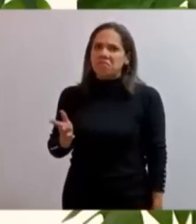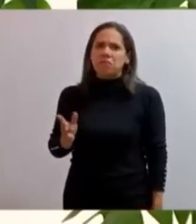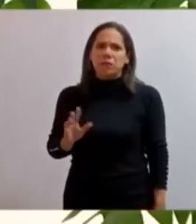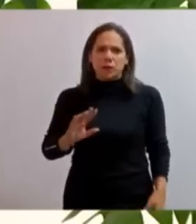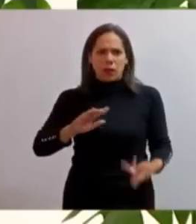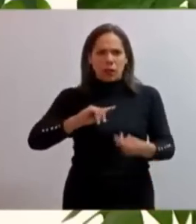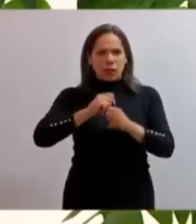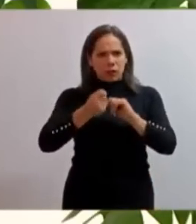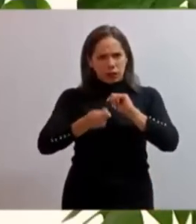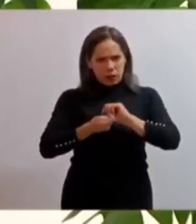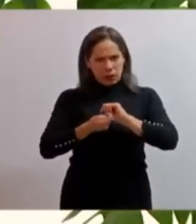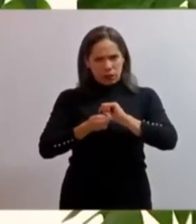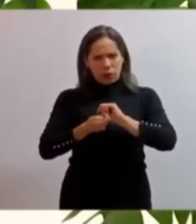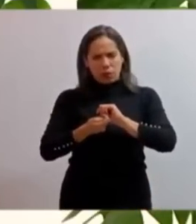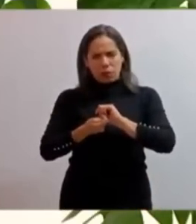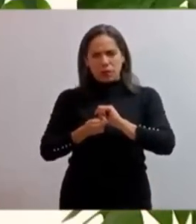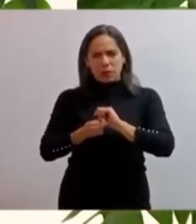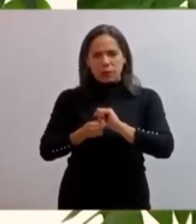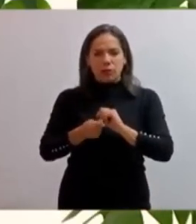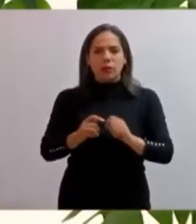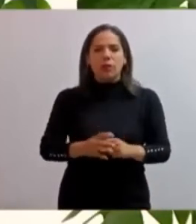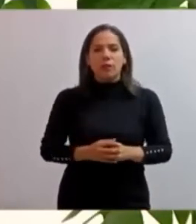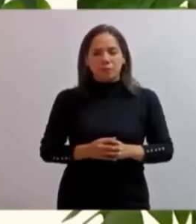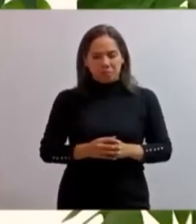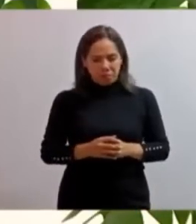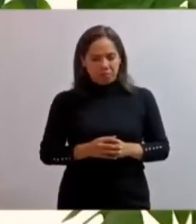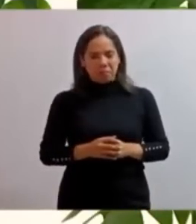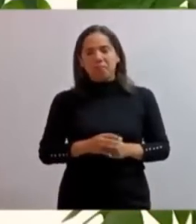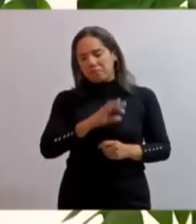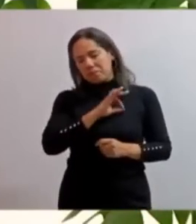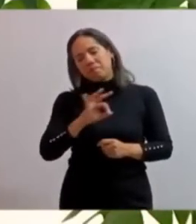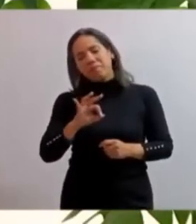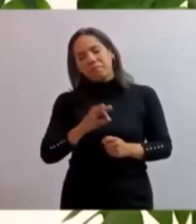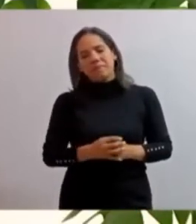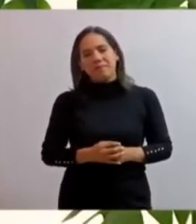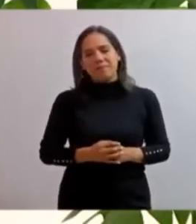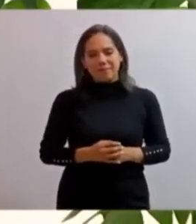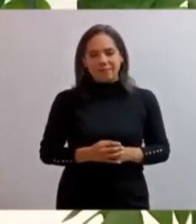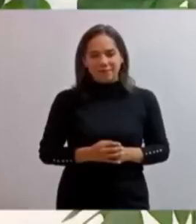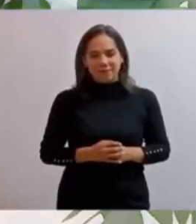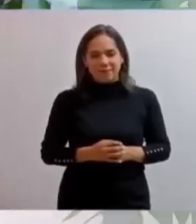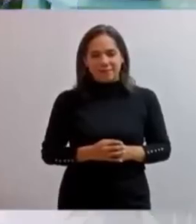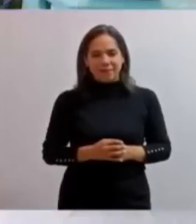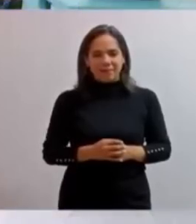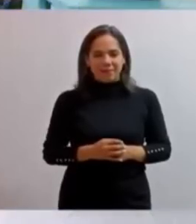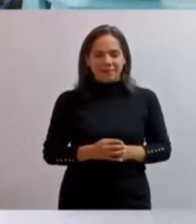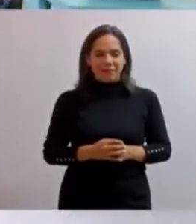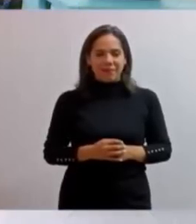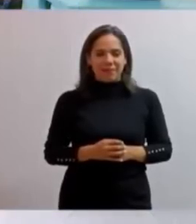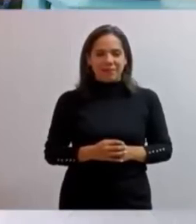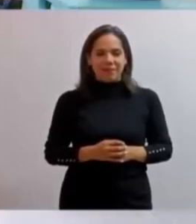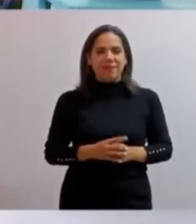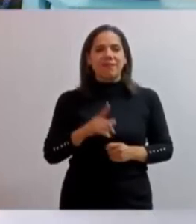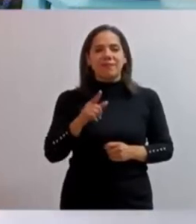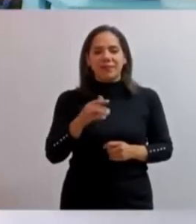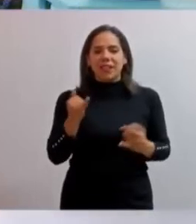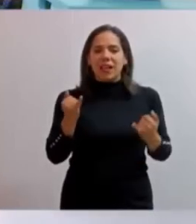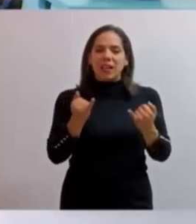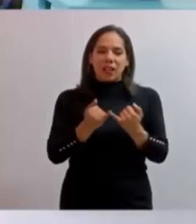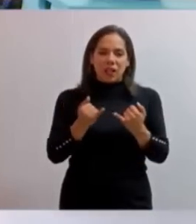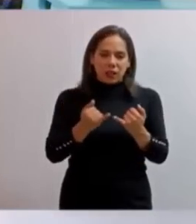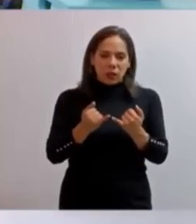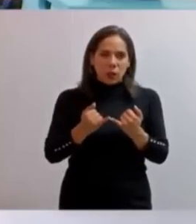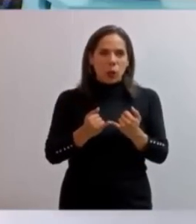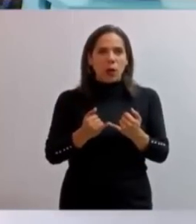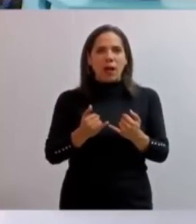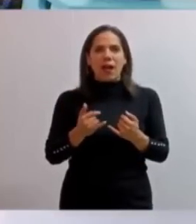de lo que está buscando el profesor del hábitus docente. Bueno, y en este ciclo de conferencias también se establece un